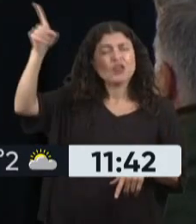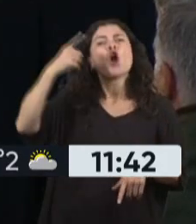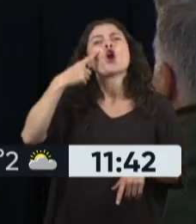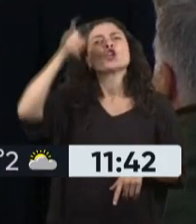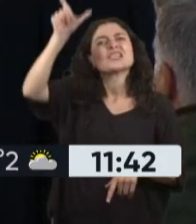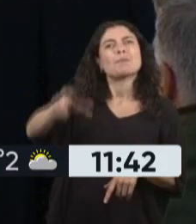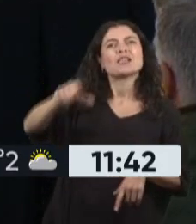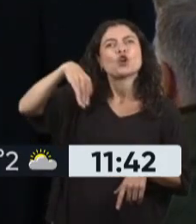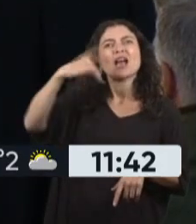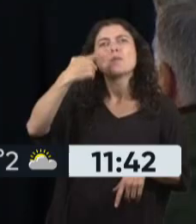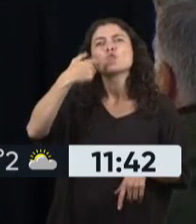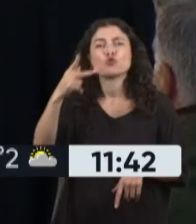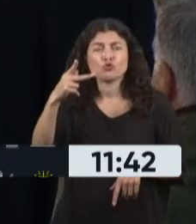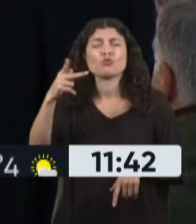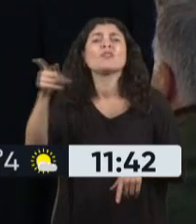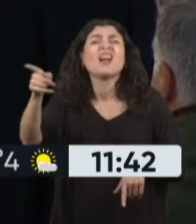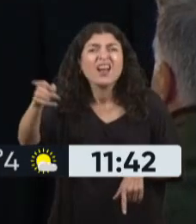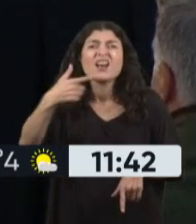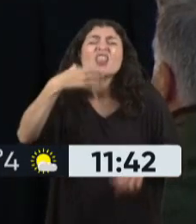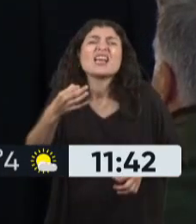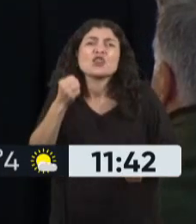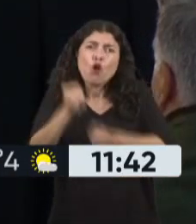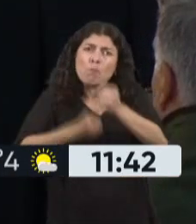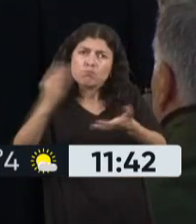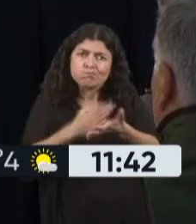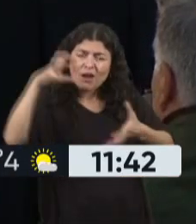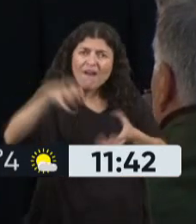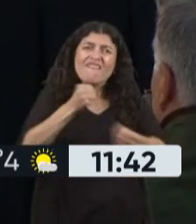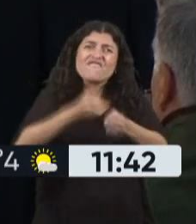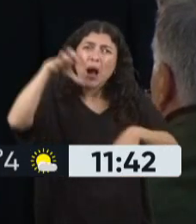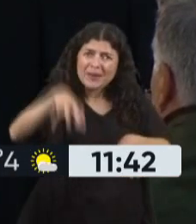qué se fue? ¡Por los impuestos! Es decir,